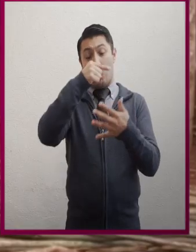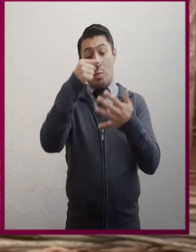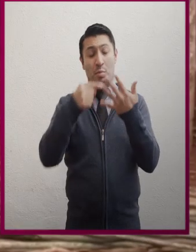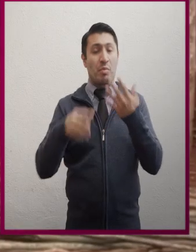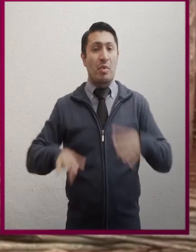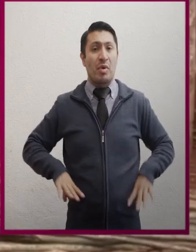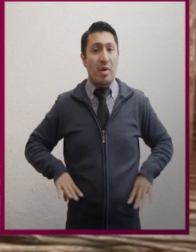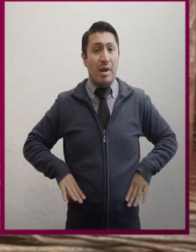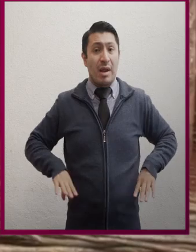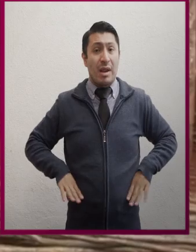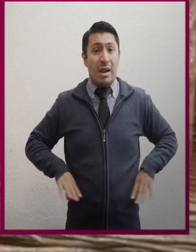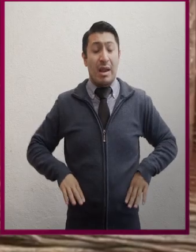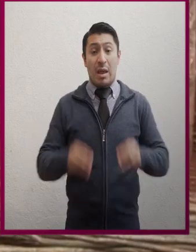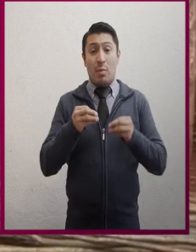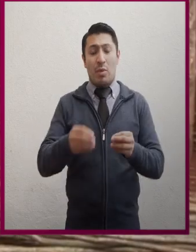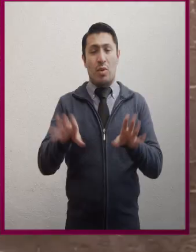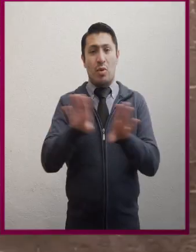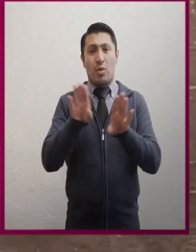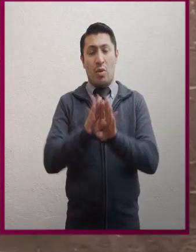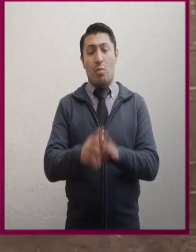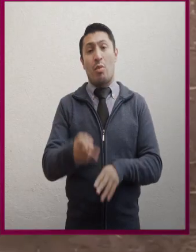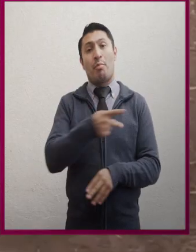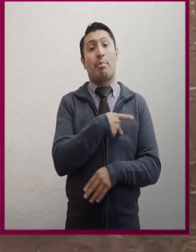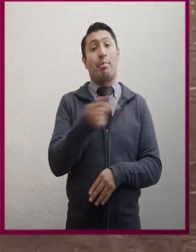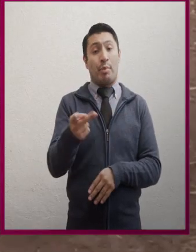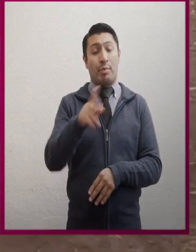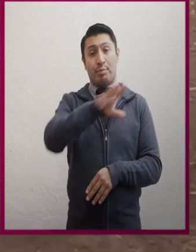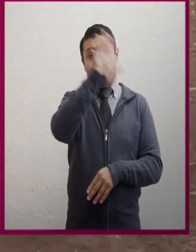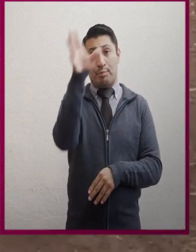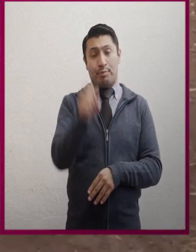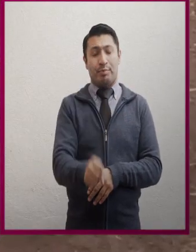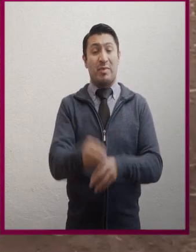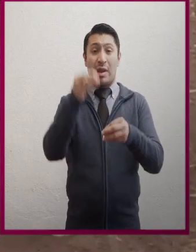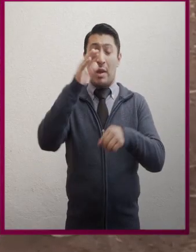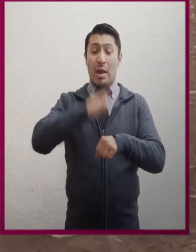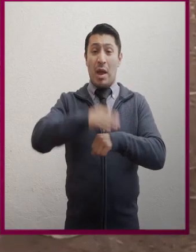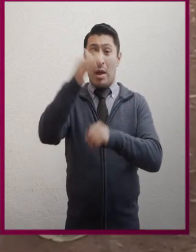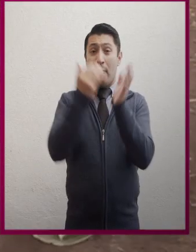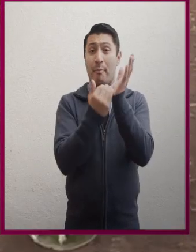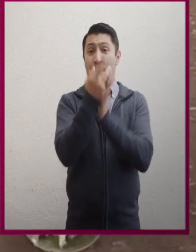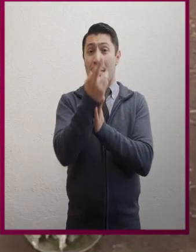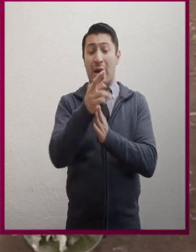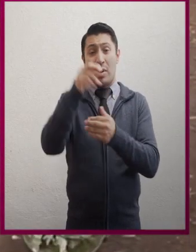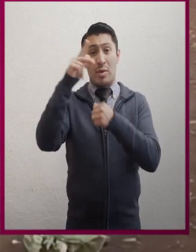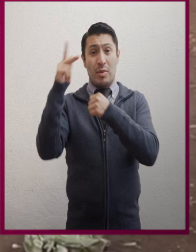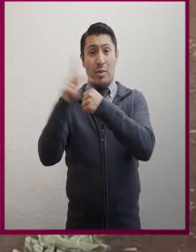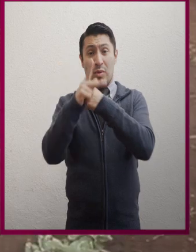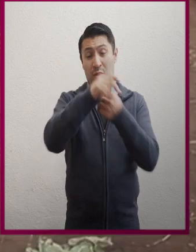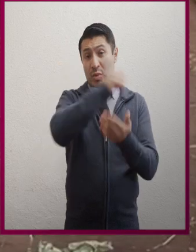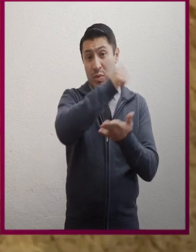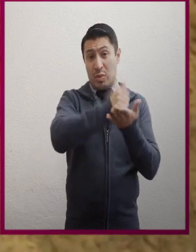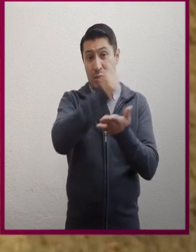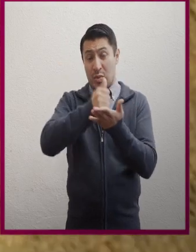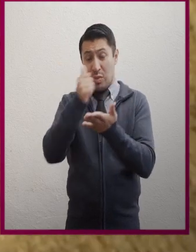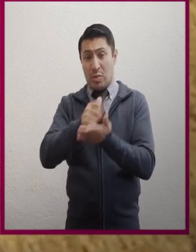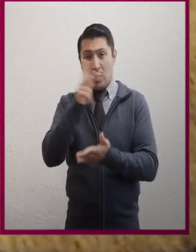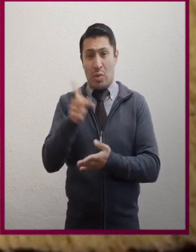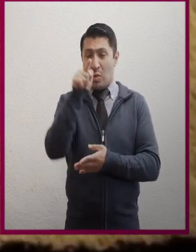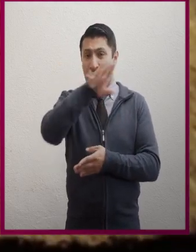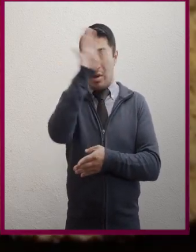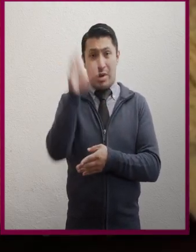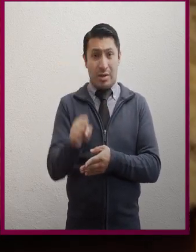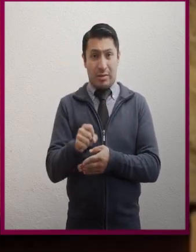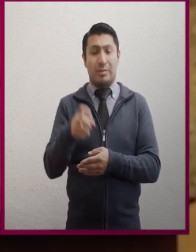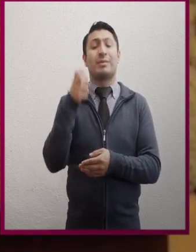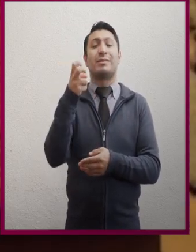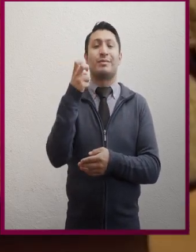marcada por un conjunto de conflictos que explican la pobreza en la que se encuentra sumida la mayoría de sus ciudades y aldeas.